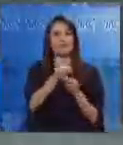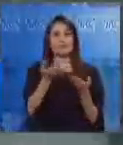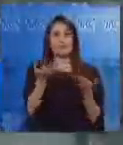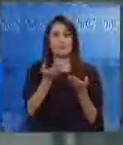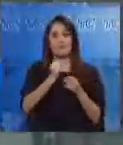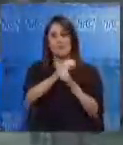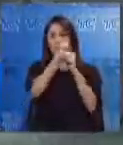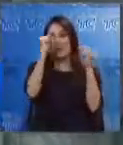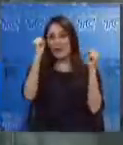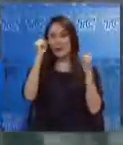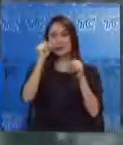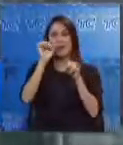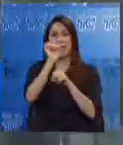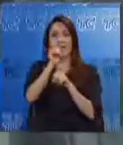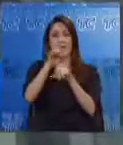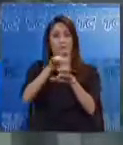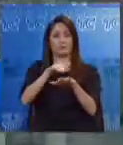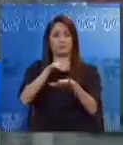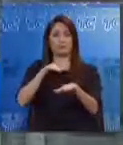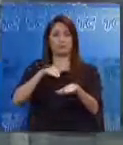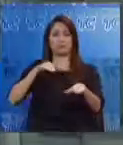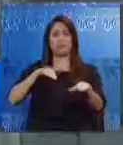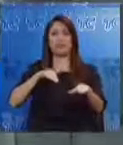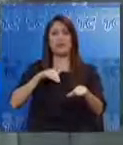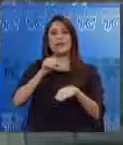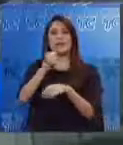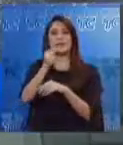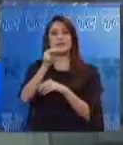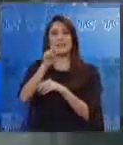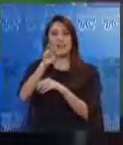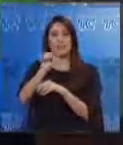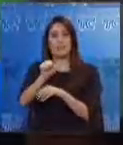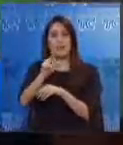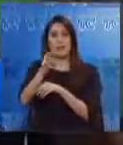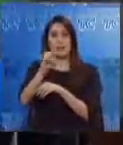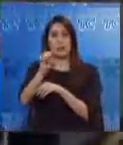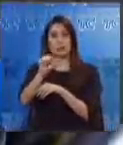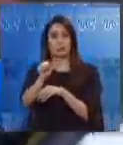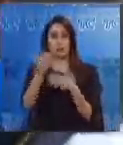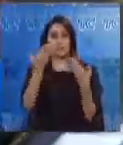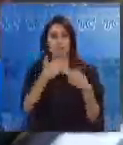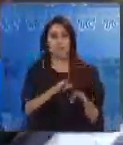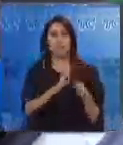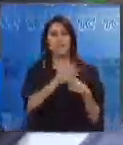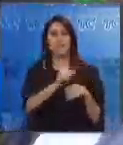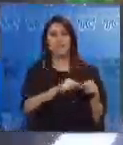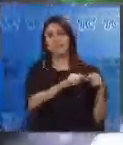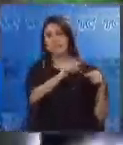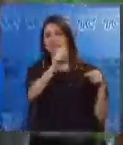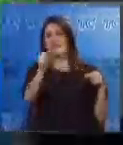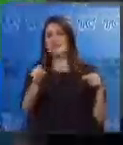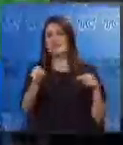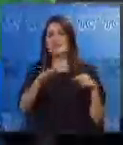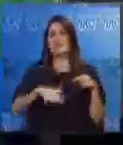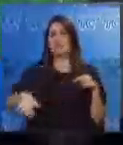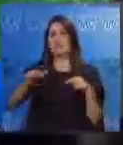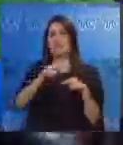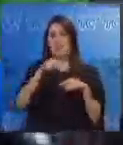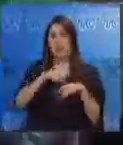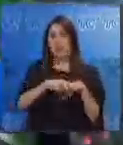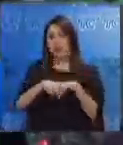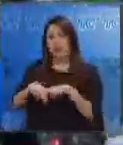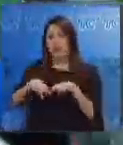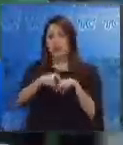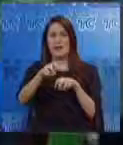mañana recorrió en caravana algunos sectores de la ciudad de santa rosa para luego terminar con una caminata por el casco comercial una gran